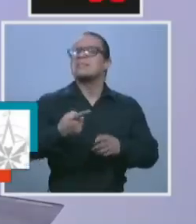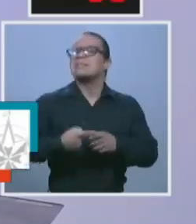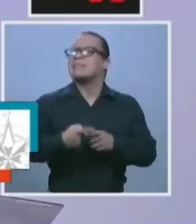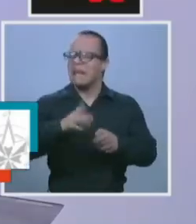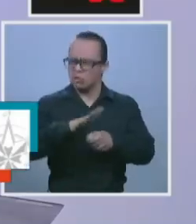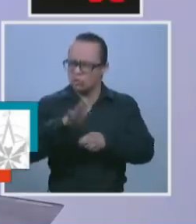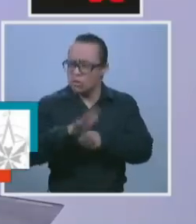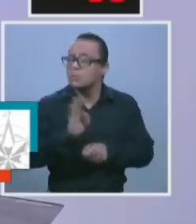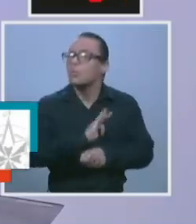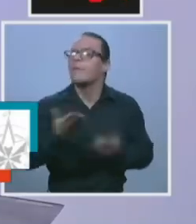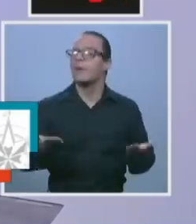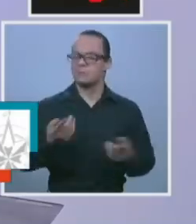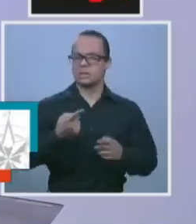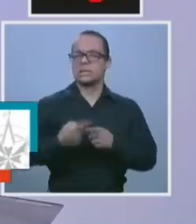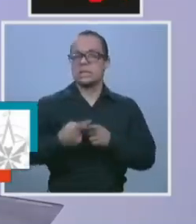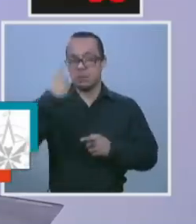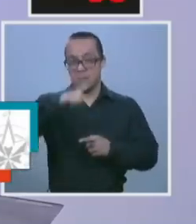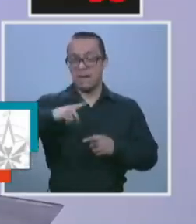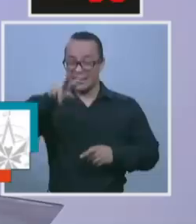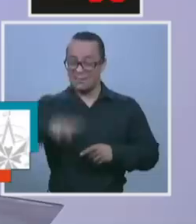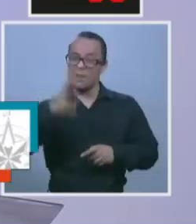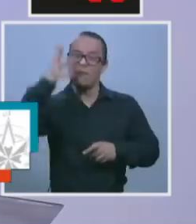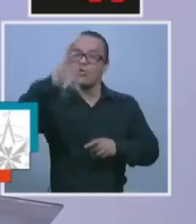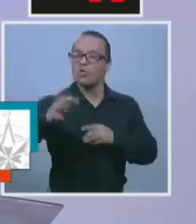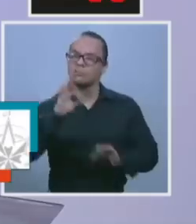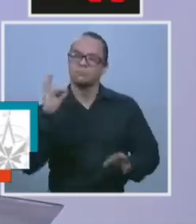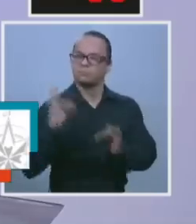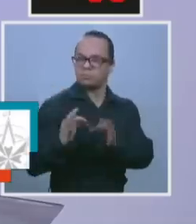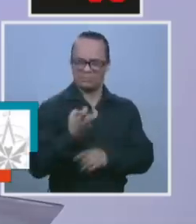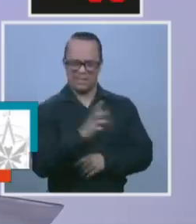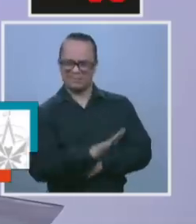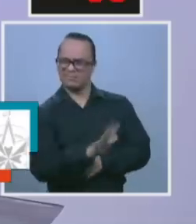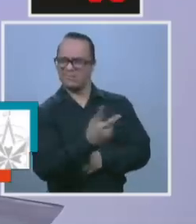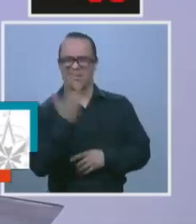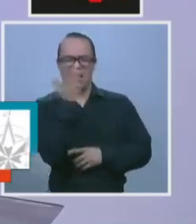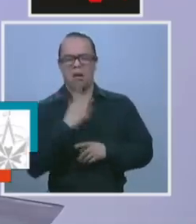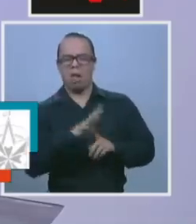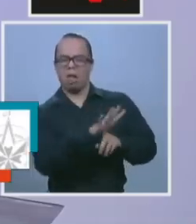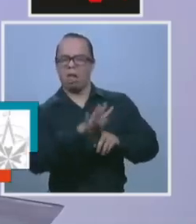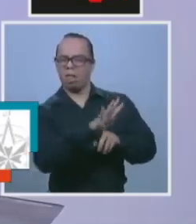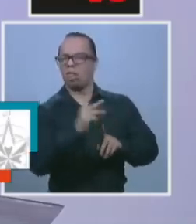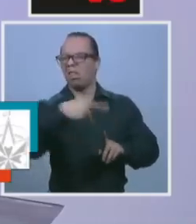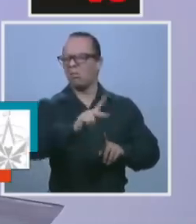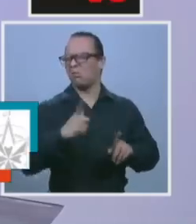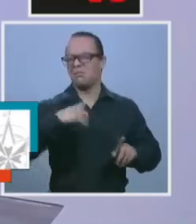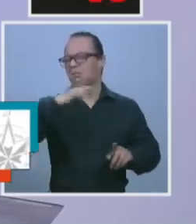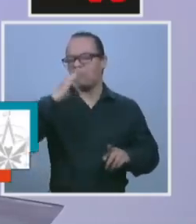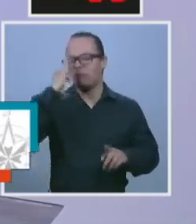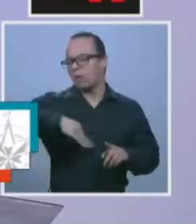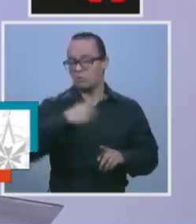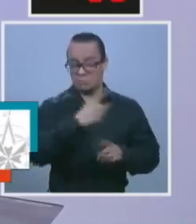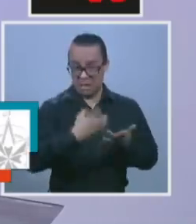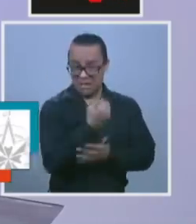la capacidad de hacer las propuestas una realidad? Ellos te quieren convencer con encuestas falsas de que van a